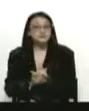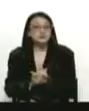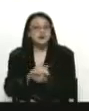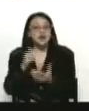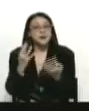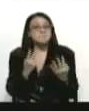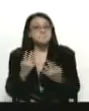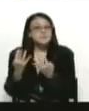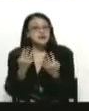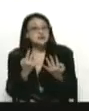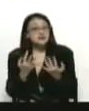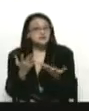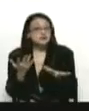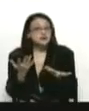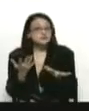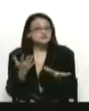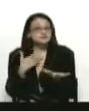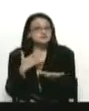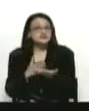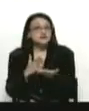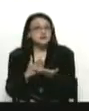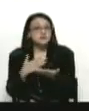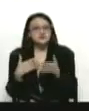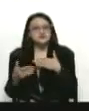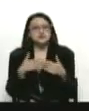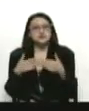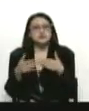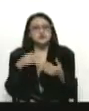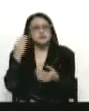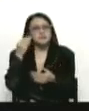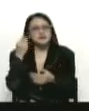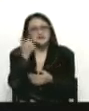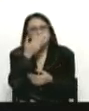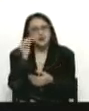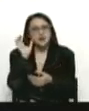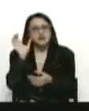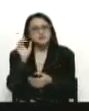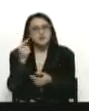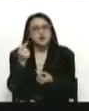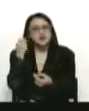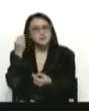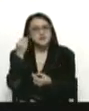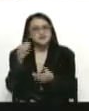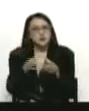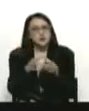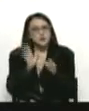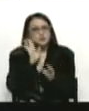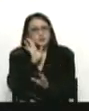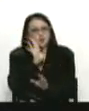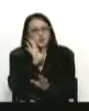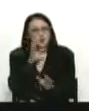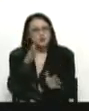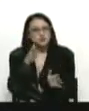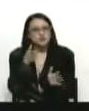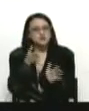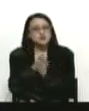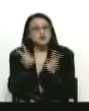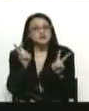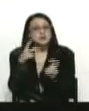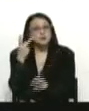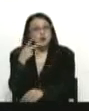de siempre. A nosotros no nos importa lo que piense el imperialismo ni piensen las oligarquías sobre la vida